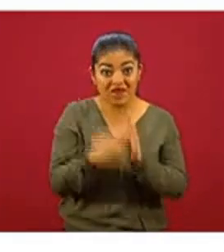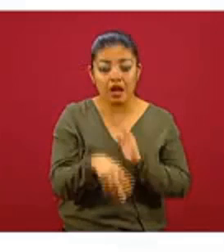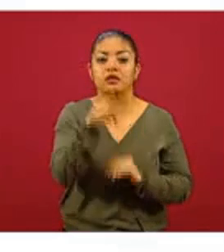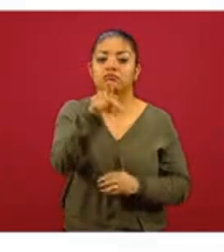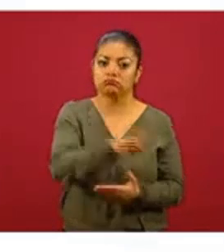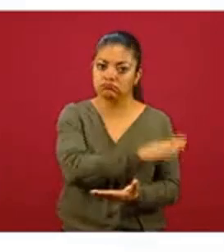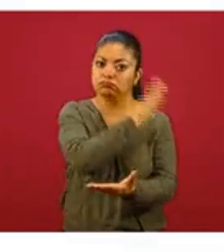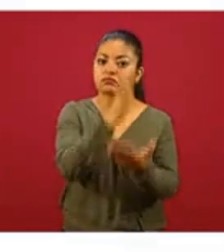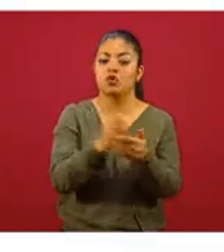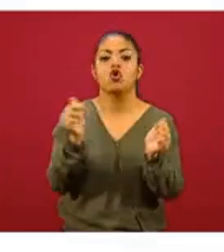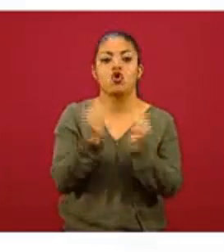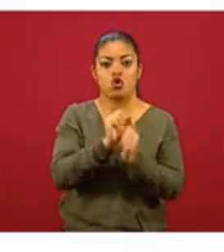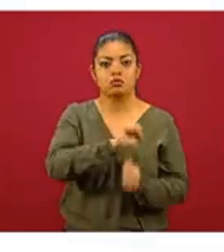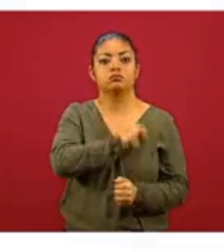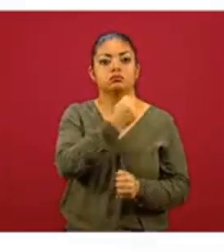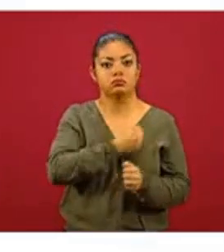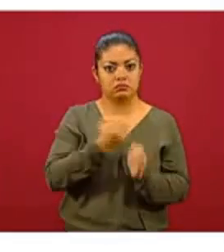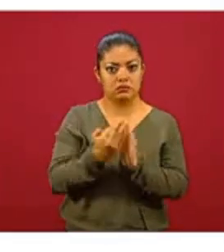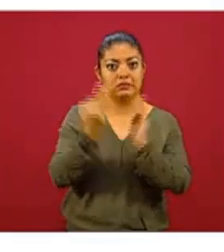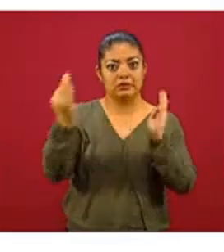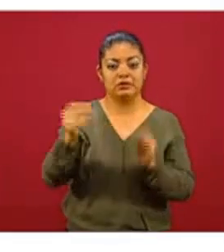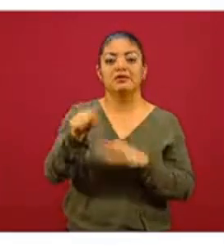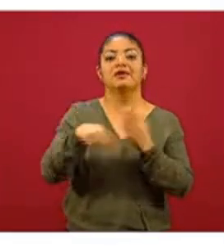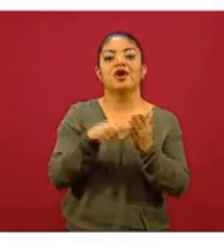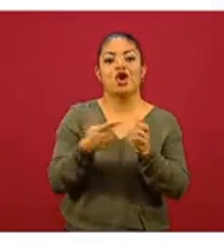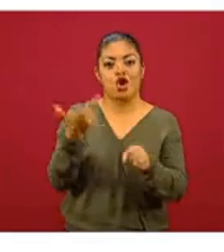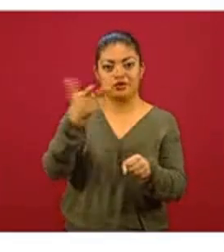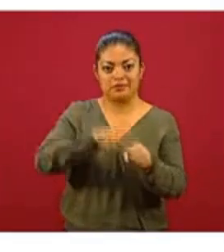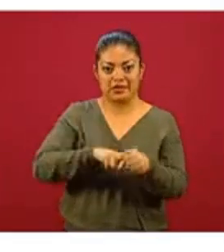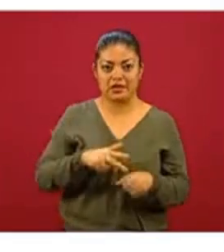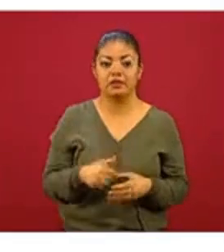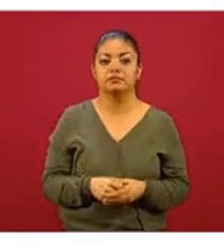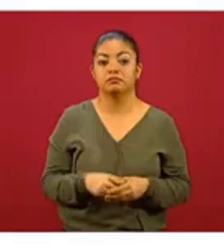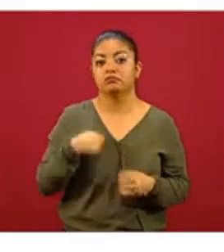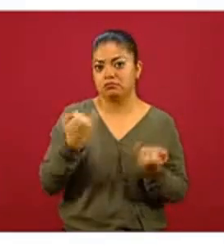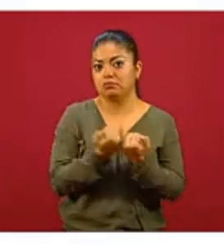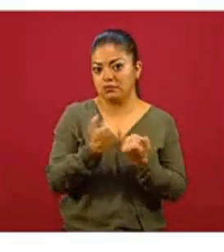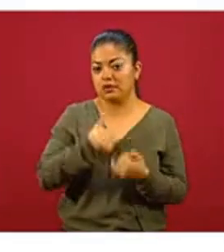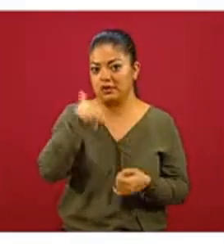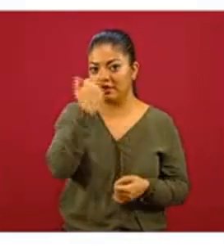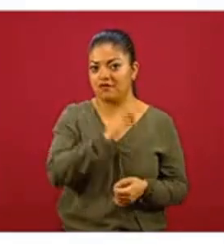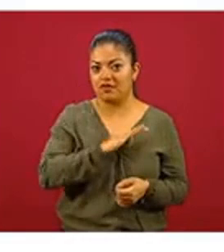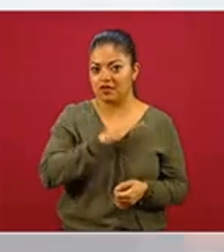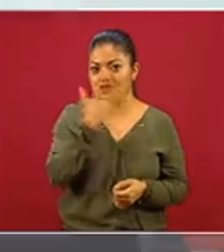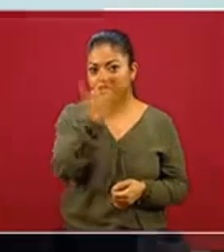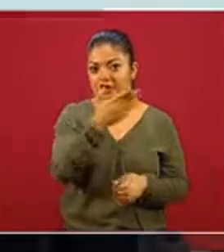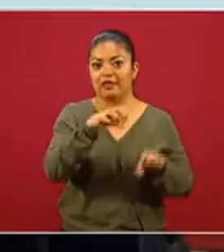sana distancia a la unidad de salud. Y por cierto, también felicito y agradezco al equipo de